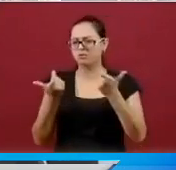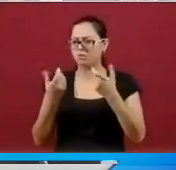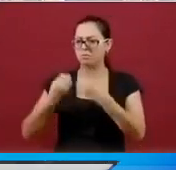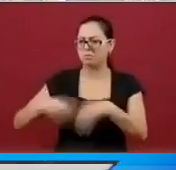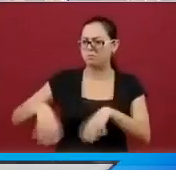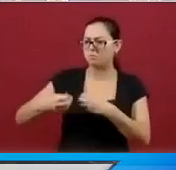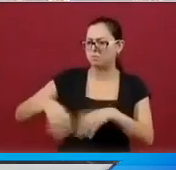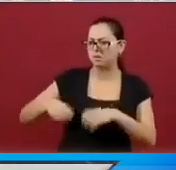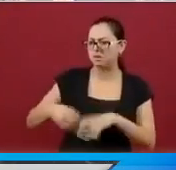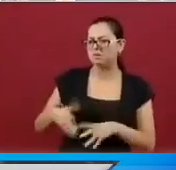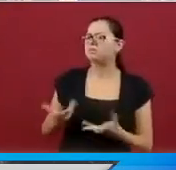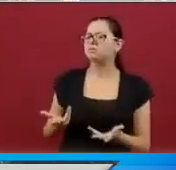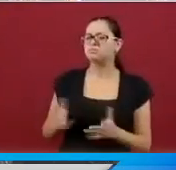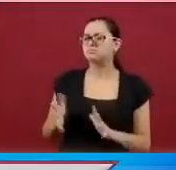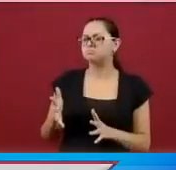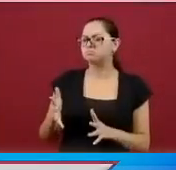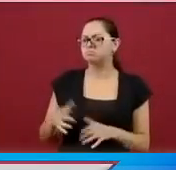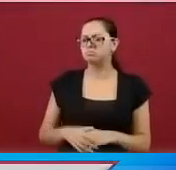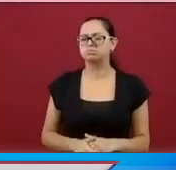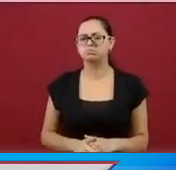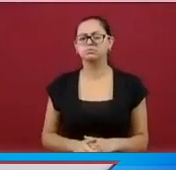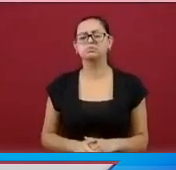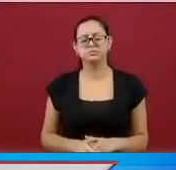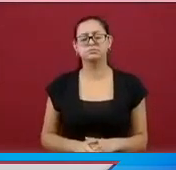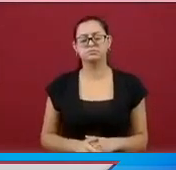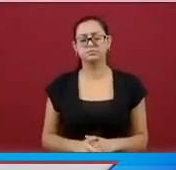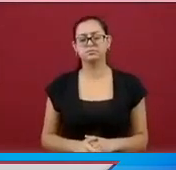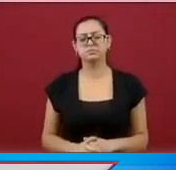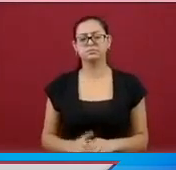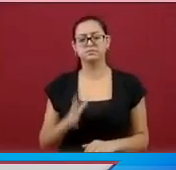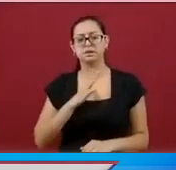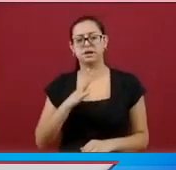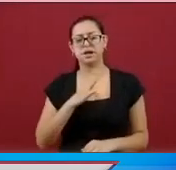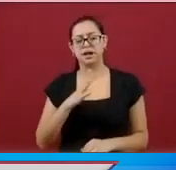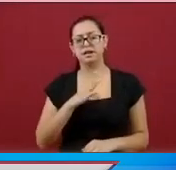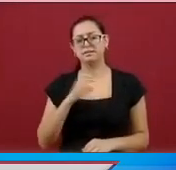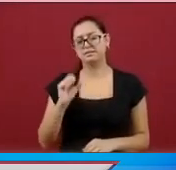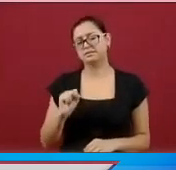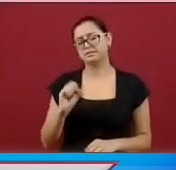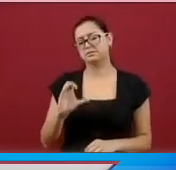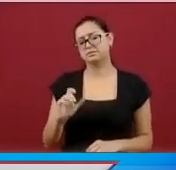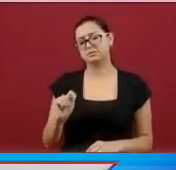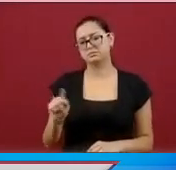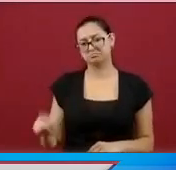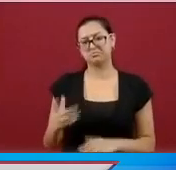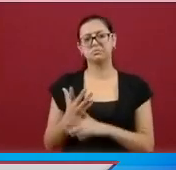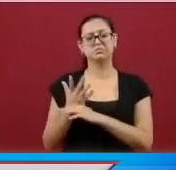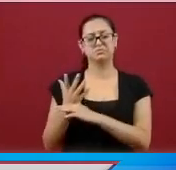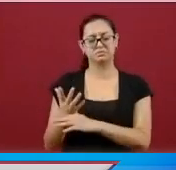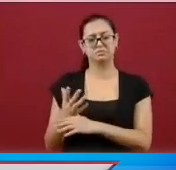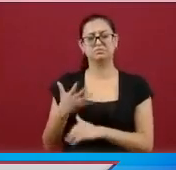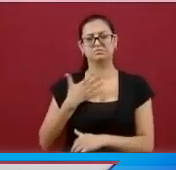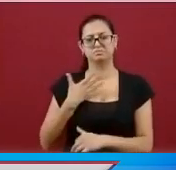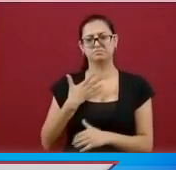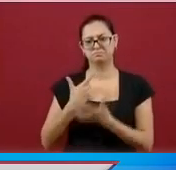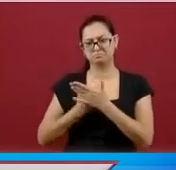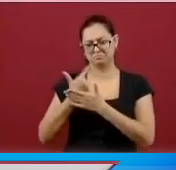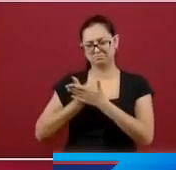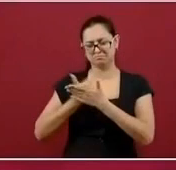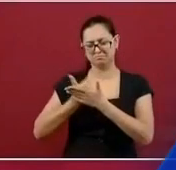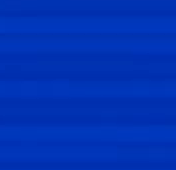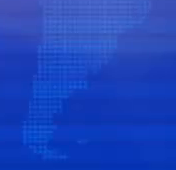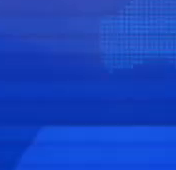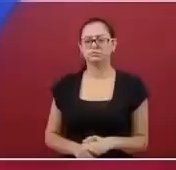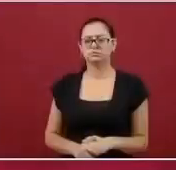Es Alejandro Encinas quien se encuentra resolviendo este caso y se le tiene plena confianza en sus decisiones para la resolución de esta investigación.